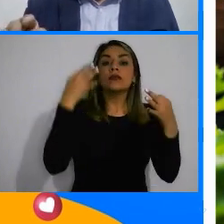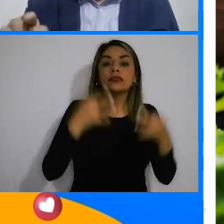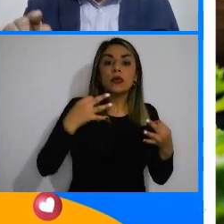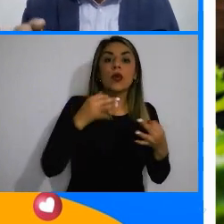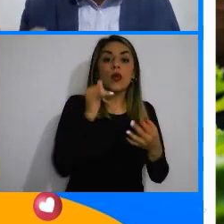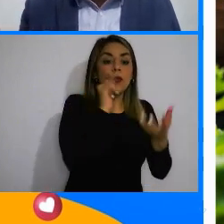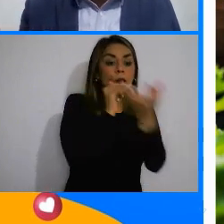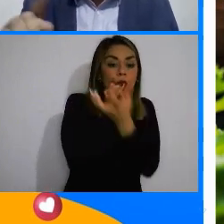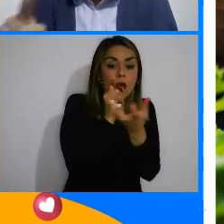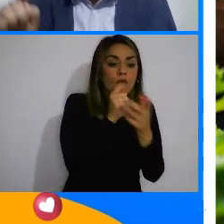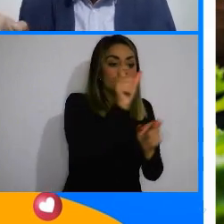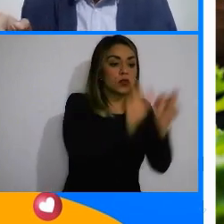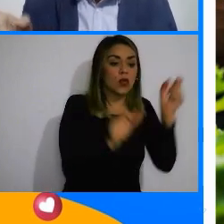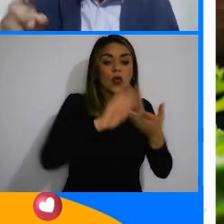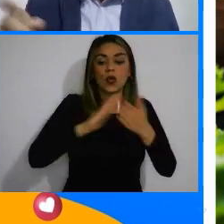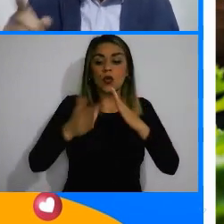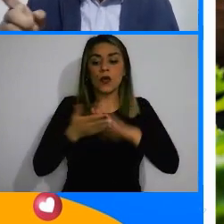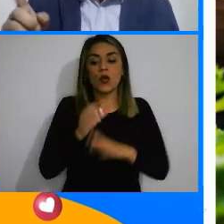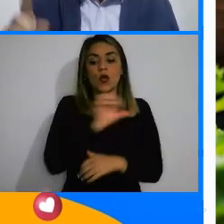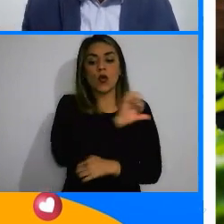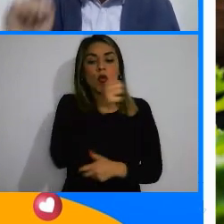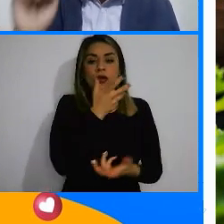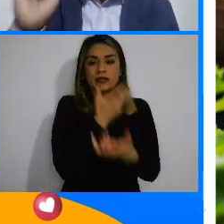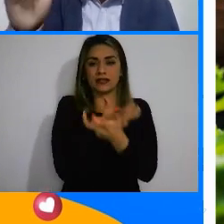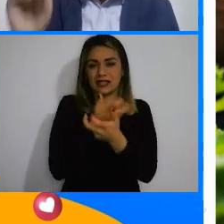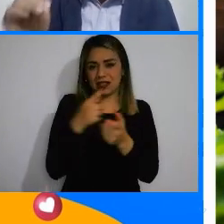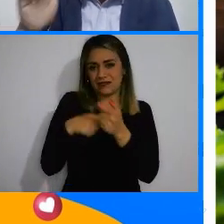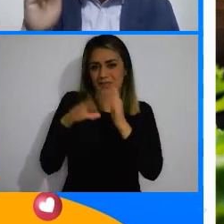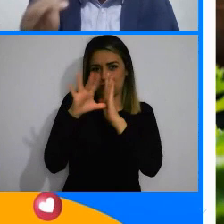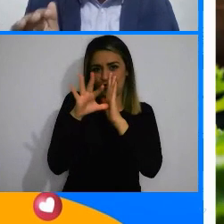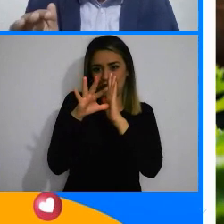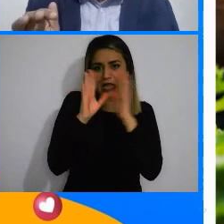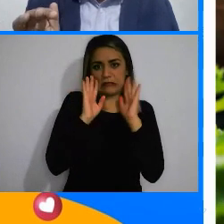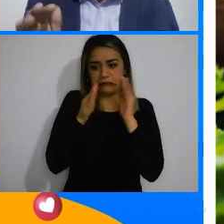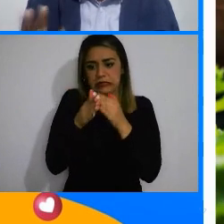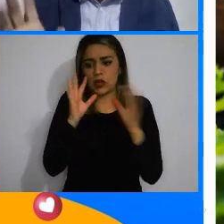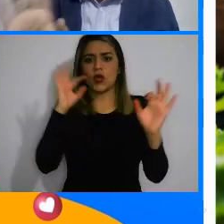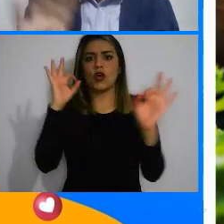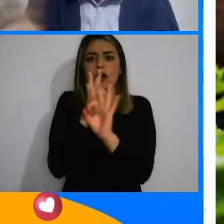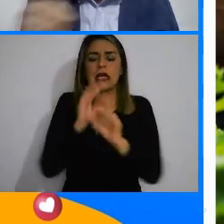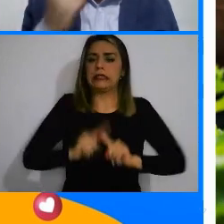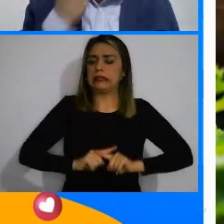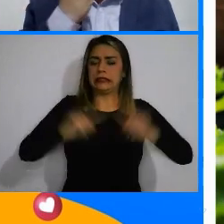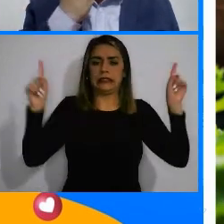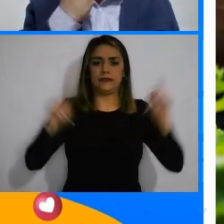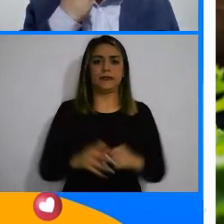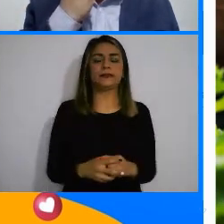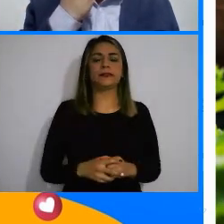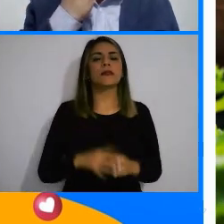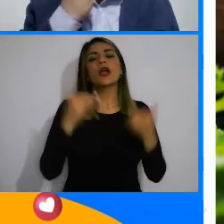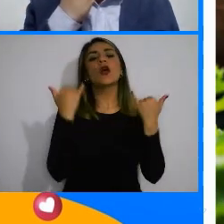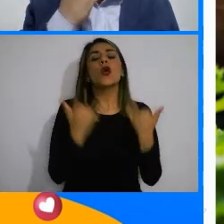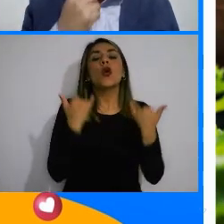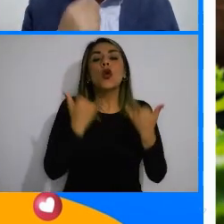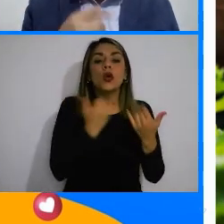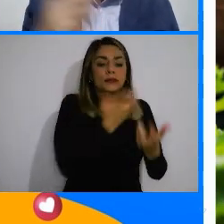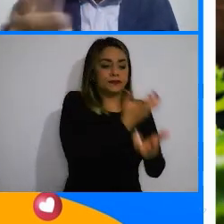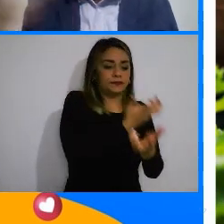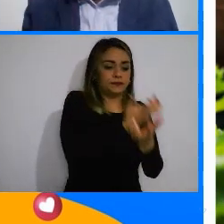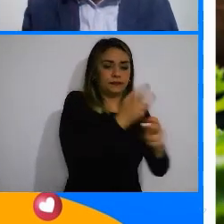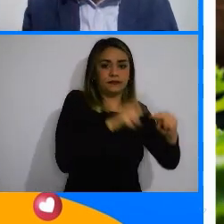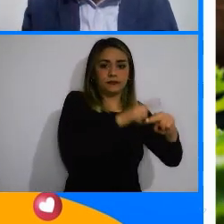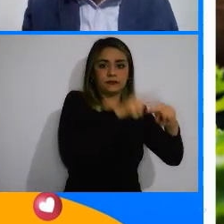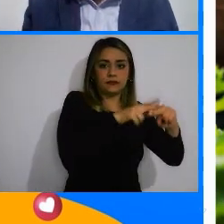y comunidades, desde otras ciencias como las sociales, tienen otra connotación. Entonces aquí vamos a hablar desde